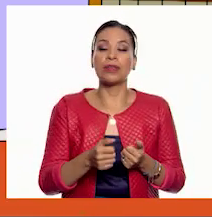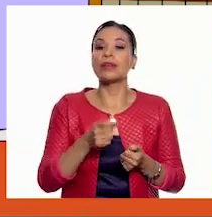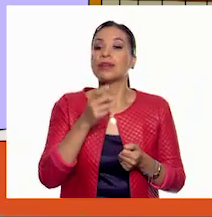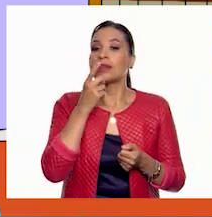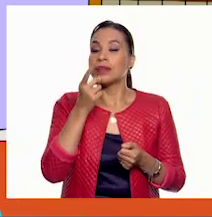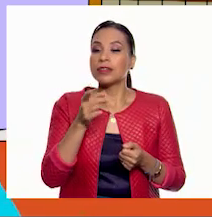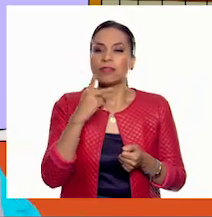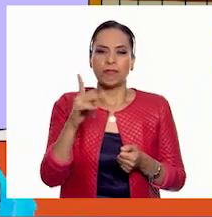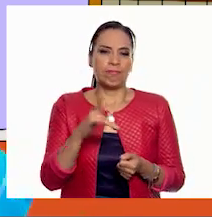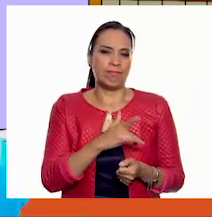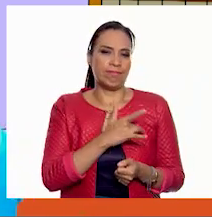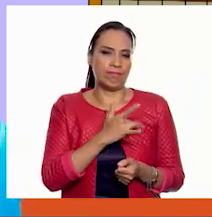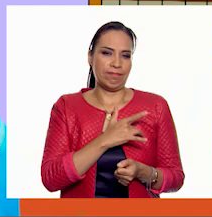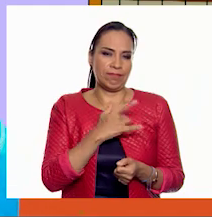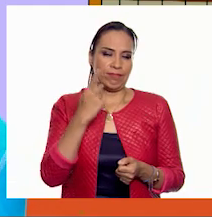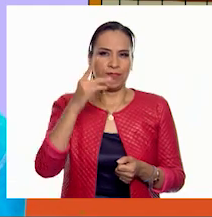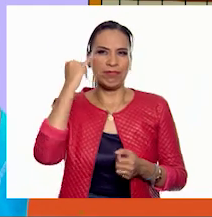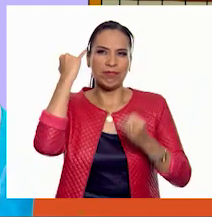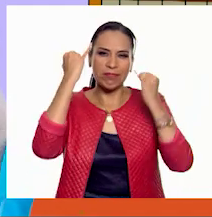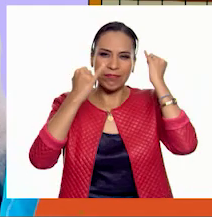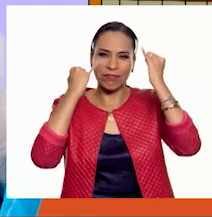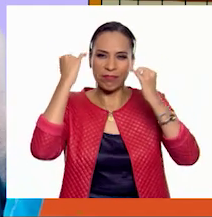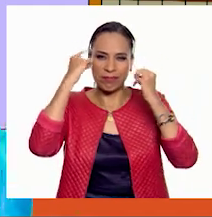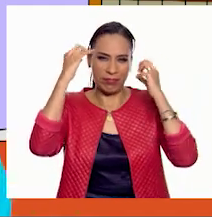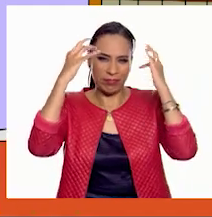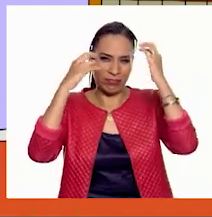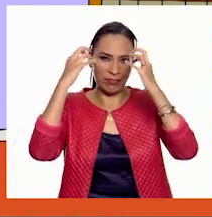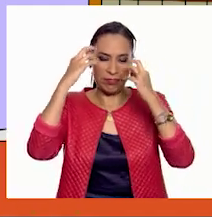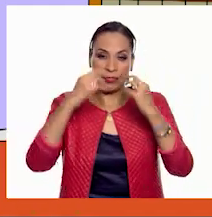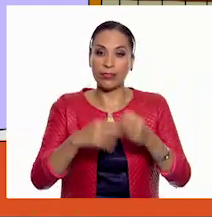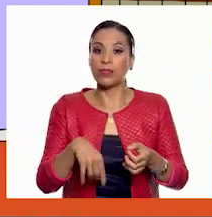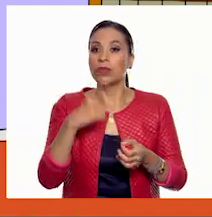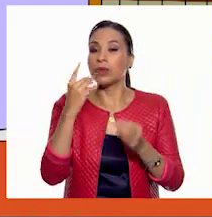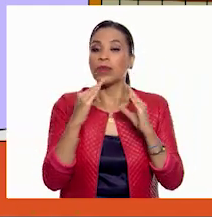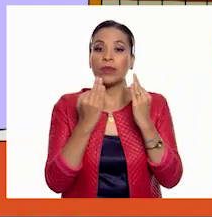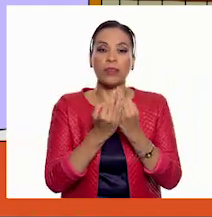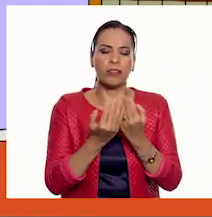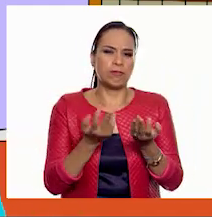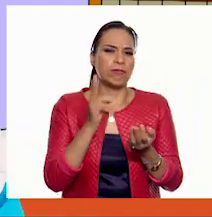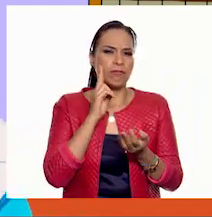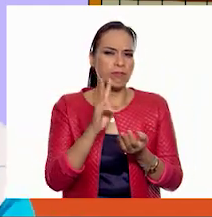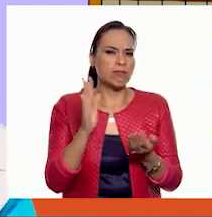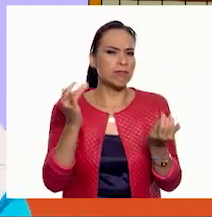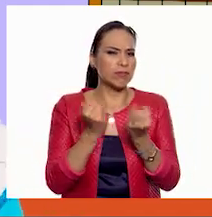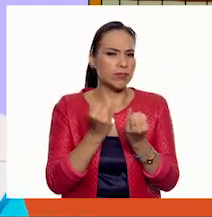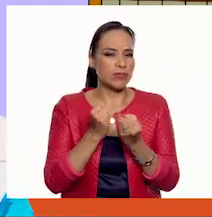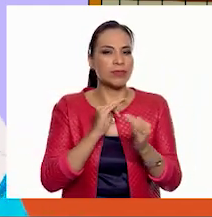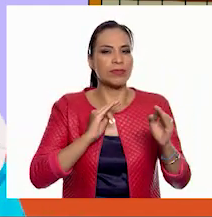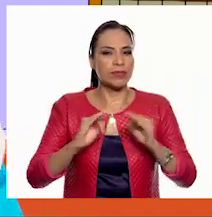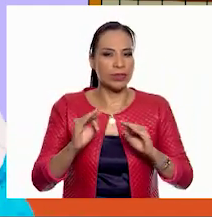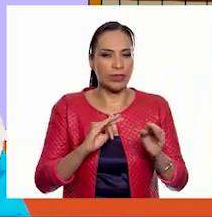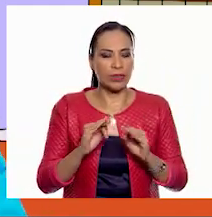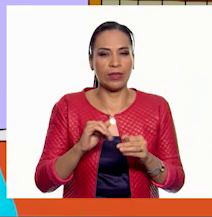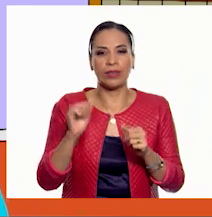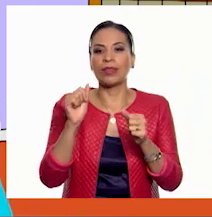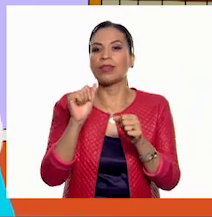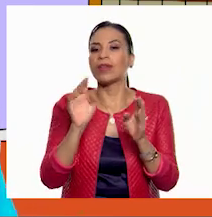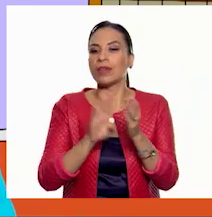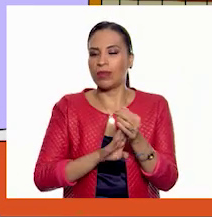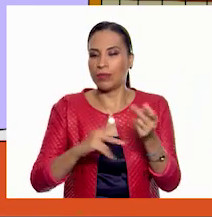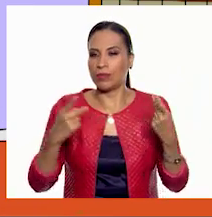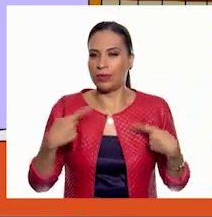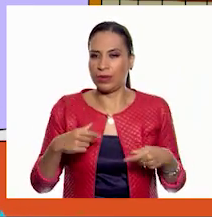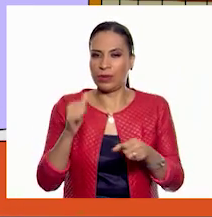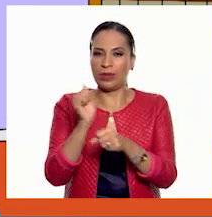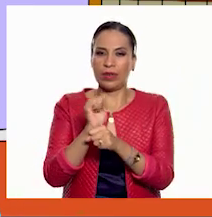lo que les indica su propia fantasía. De una manera muy similar, trabaja el artista,